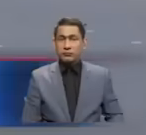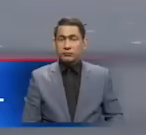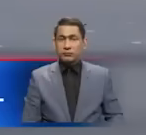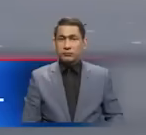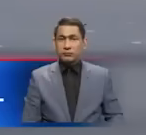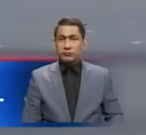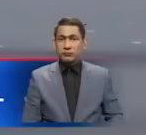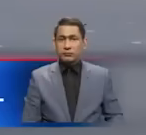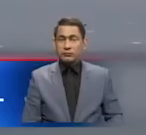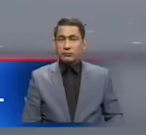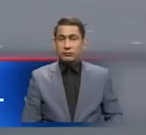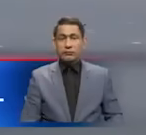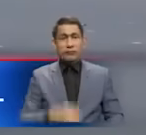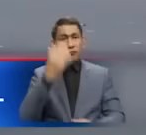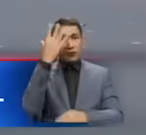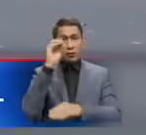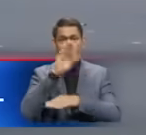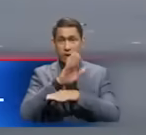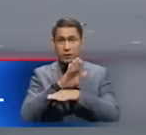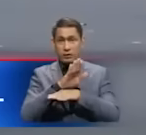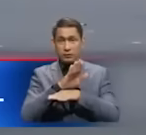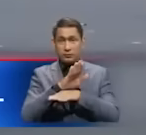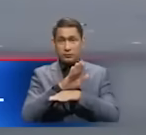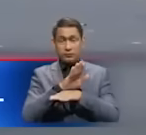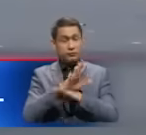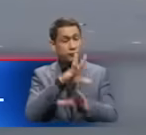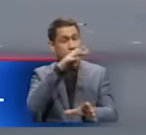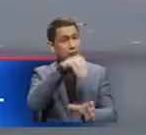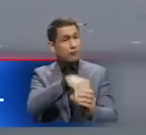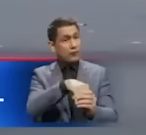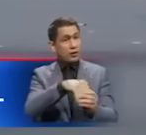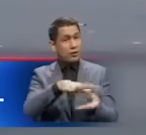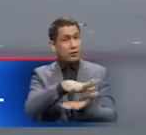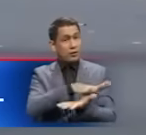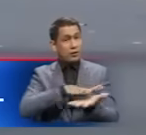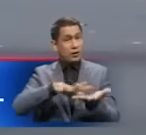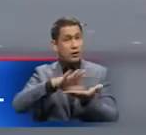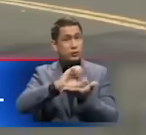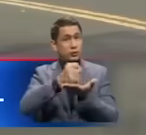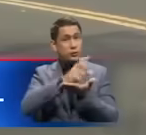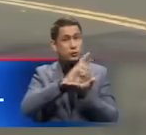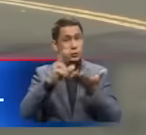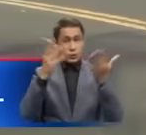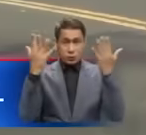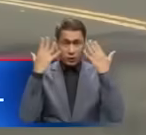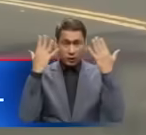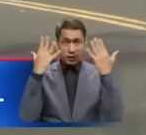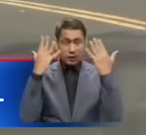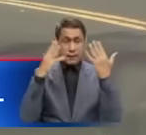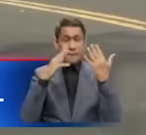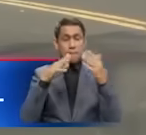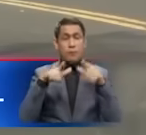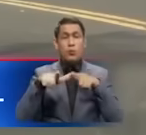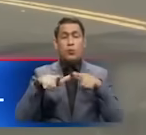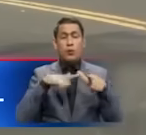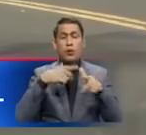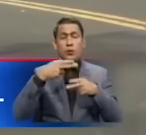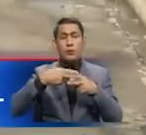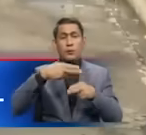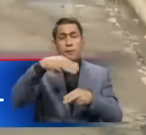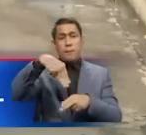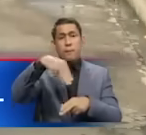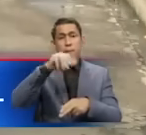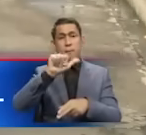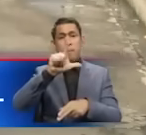¿Qué tal, compañeros? Buenas tardes. El suceso pasó en el sector de Las Malvinas, en el sur de Guayaquil. La balacera dejó dos hombres